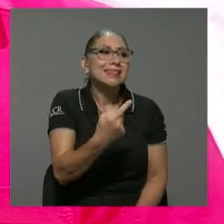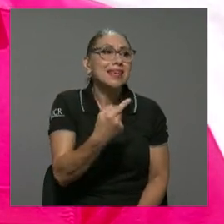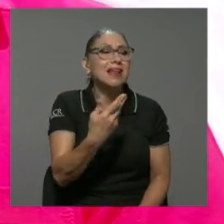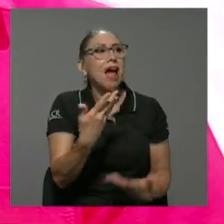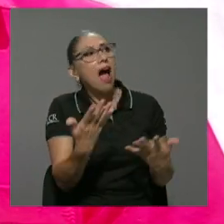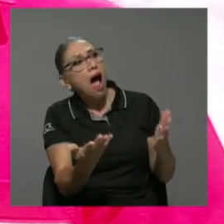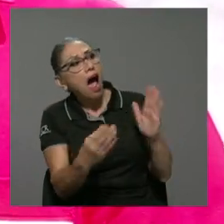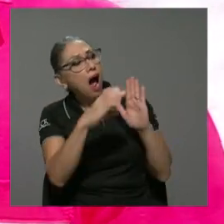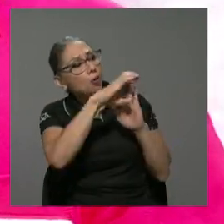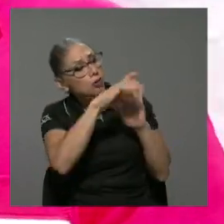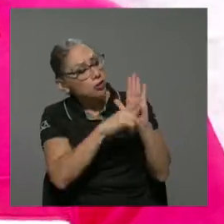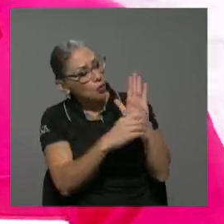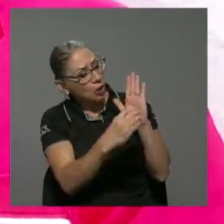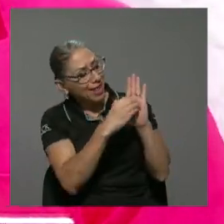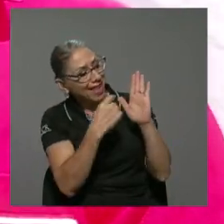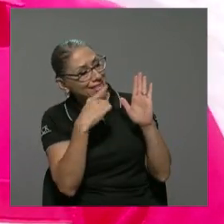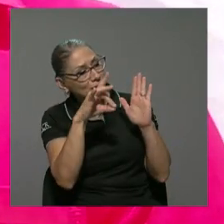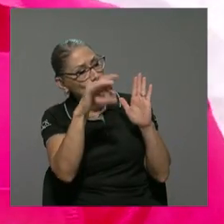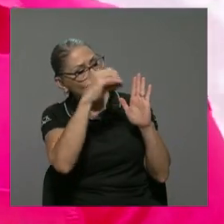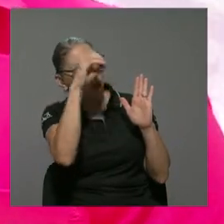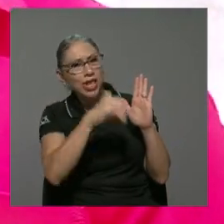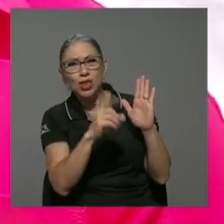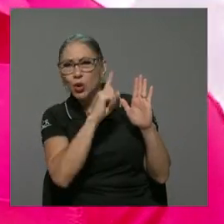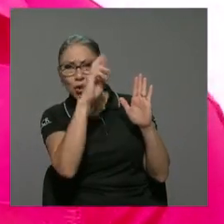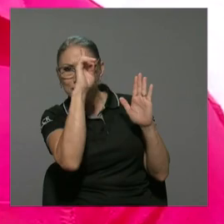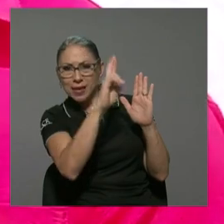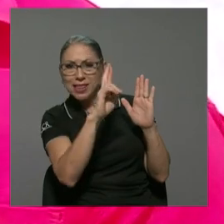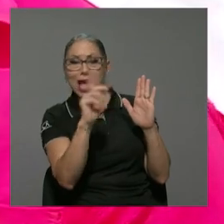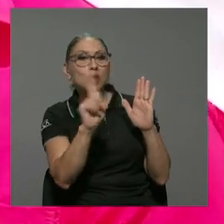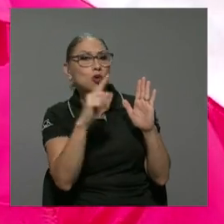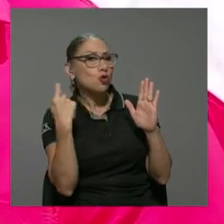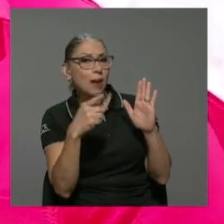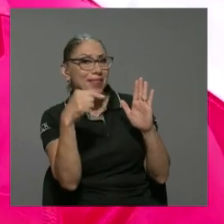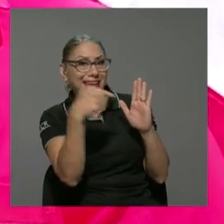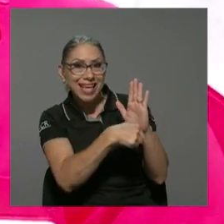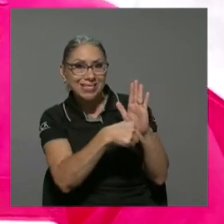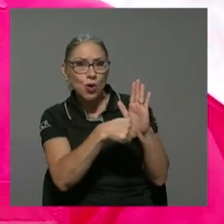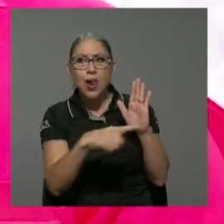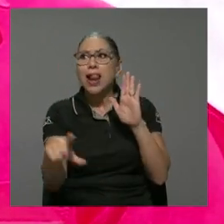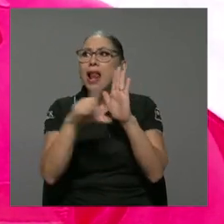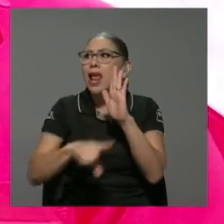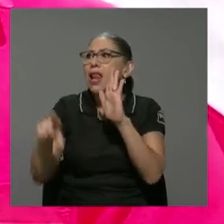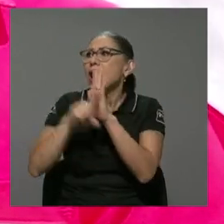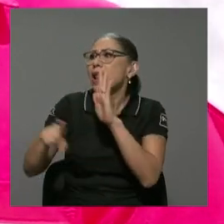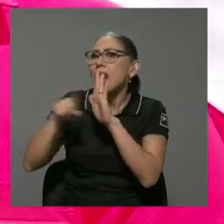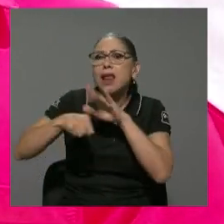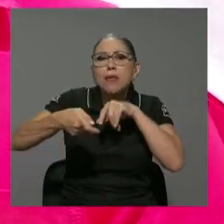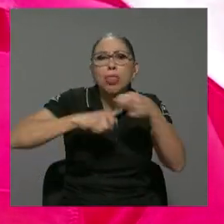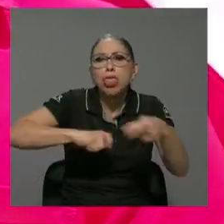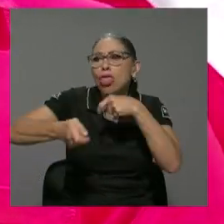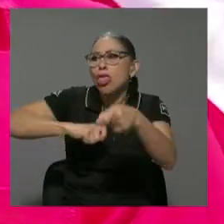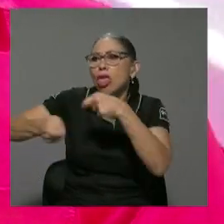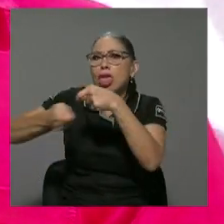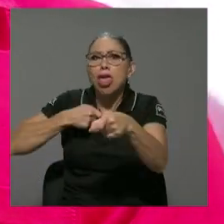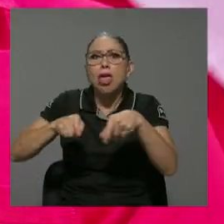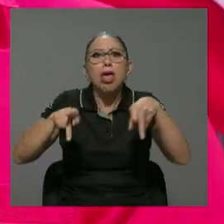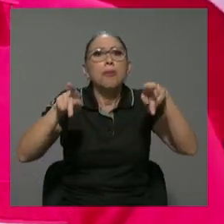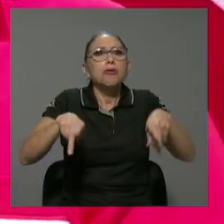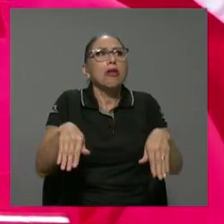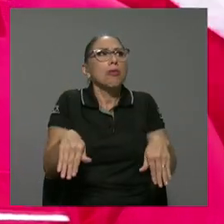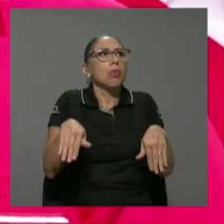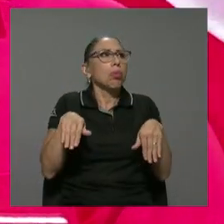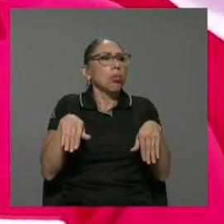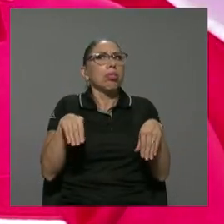el 8%, es que se está violando sistemáticamente la ley en este país, nadie hace nada, los trabajadores